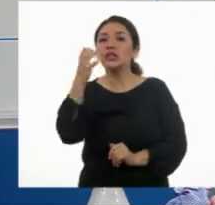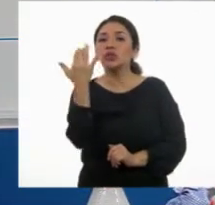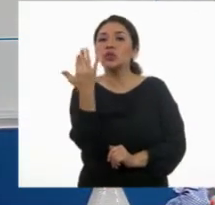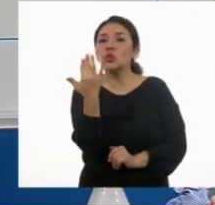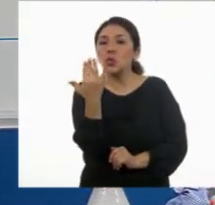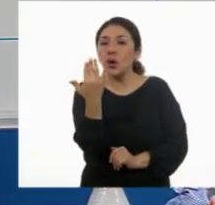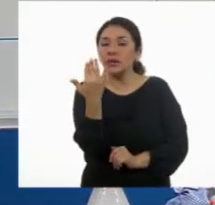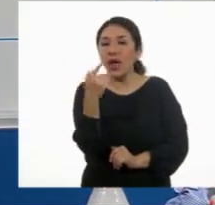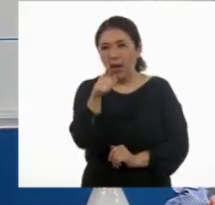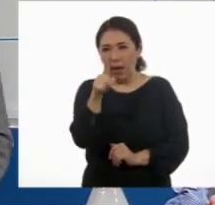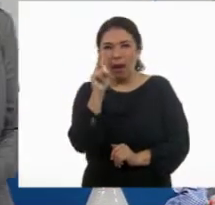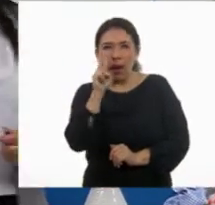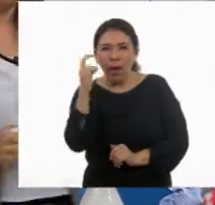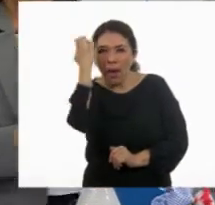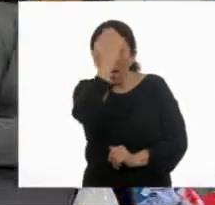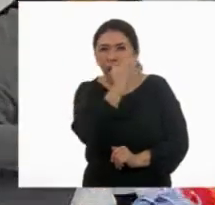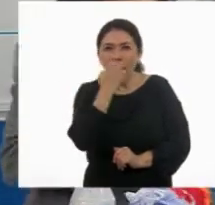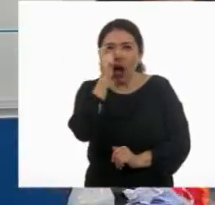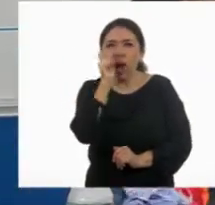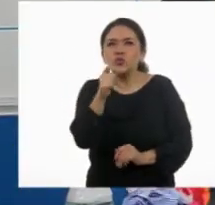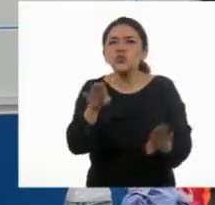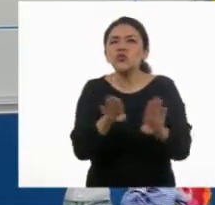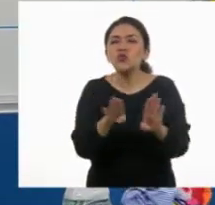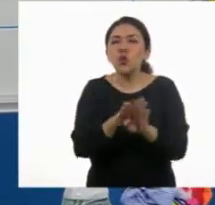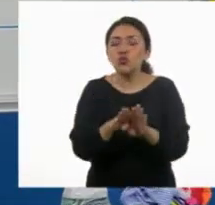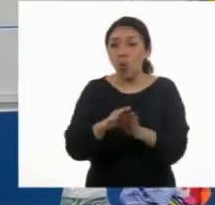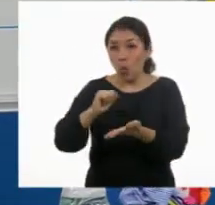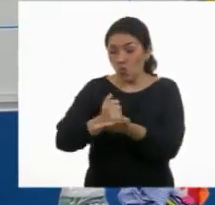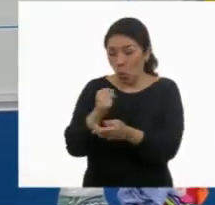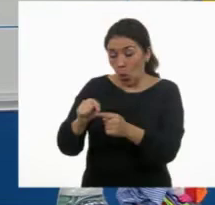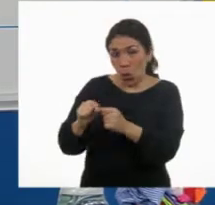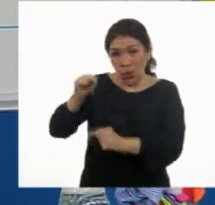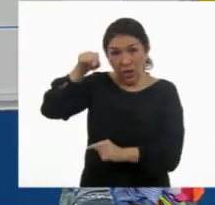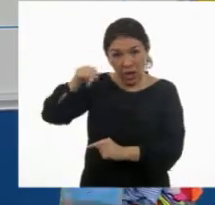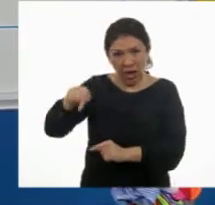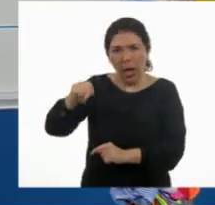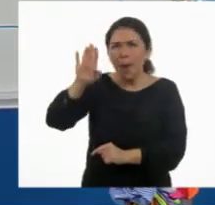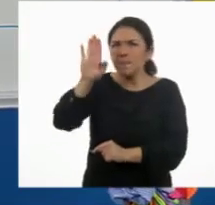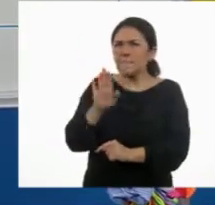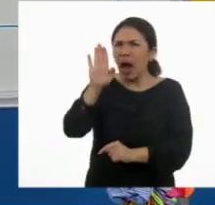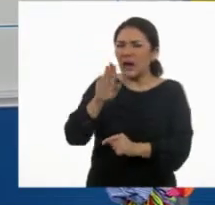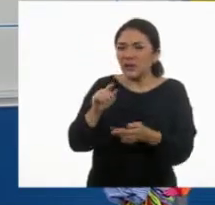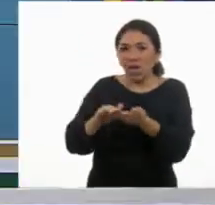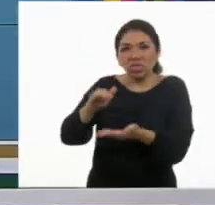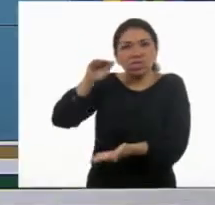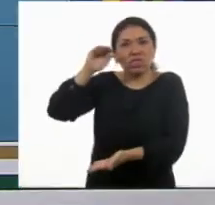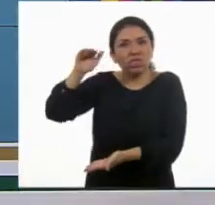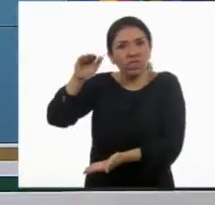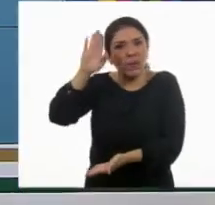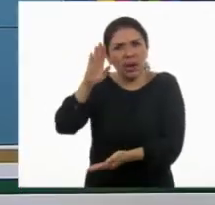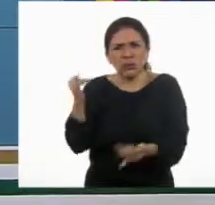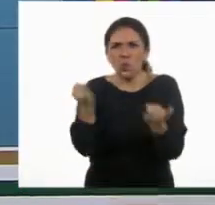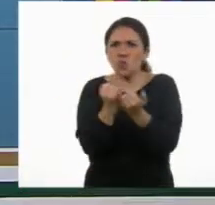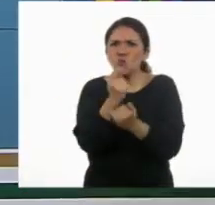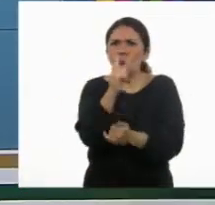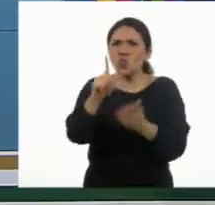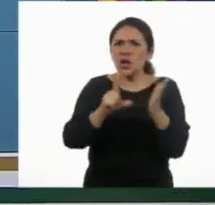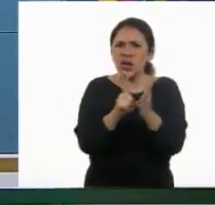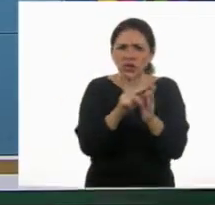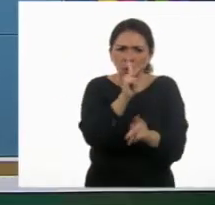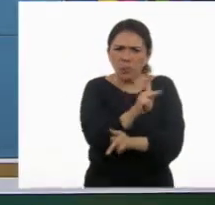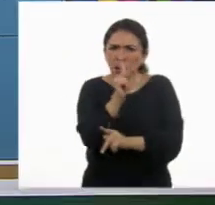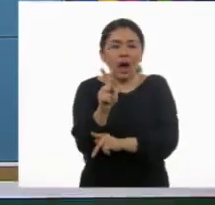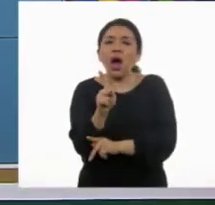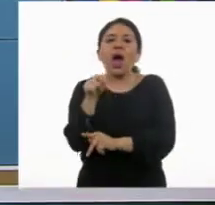0.750, porque como podemos ver, esta botella, aunque parece más grande o casi del mismo tamaño, es